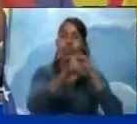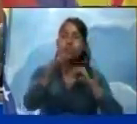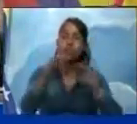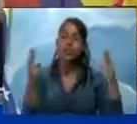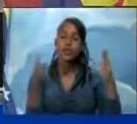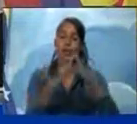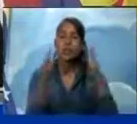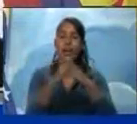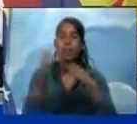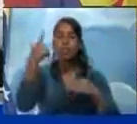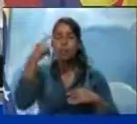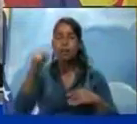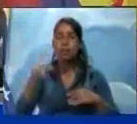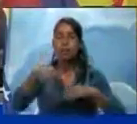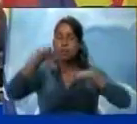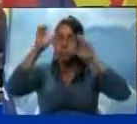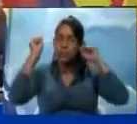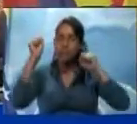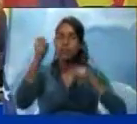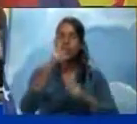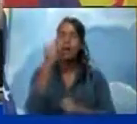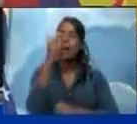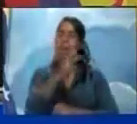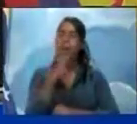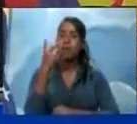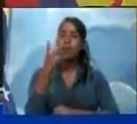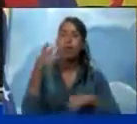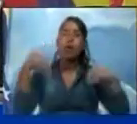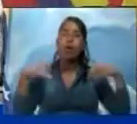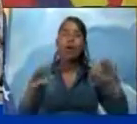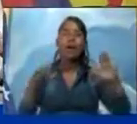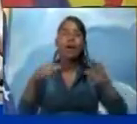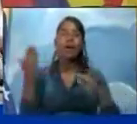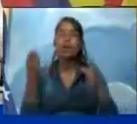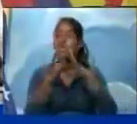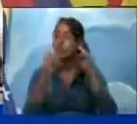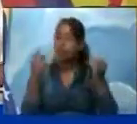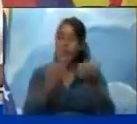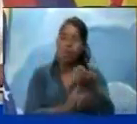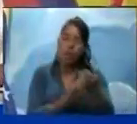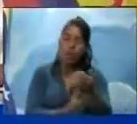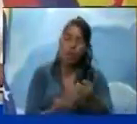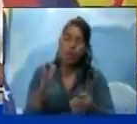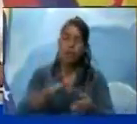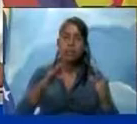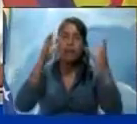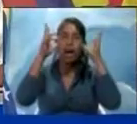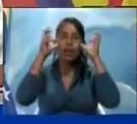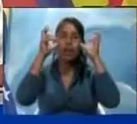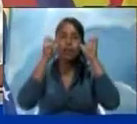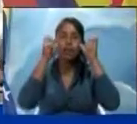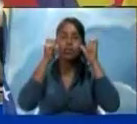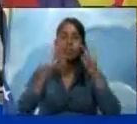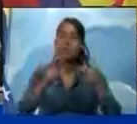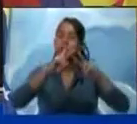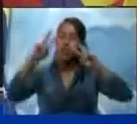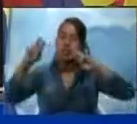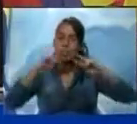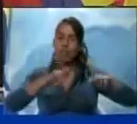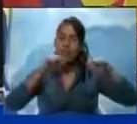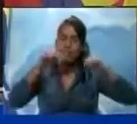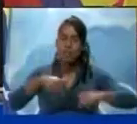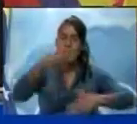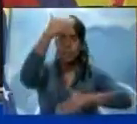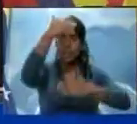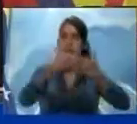casa para aprender el hebreo. Ojalá que todos los hermanos que me están oyendo revisen aquí en